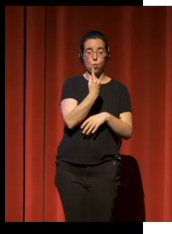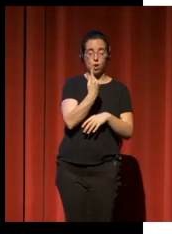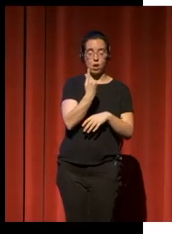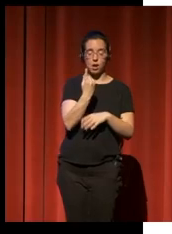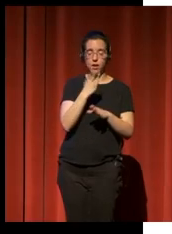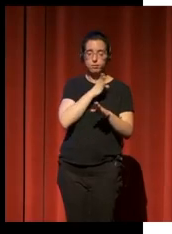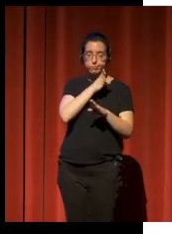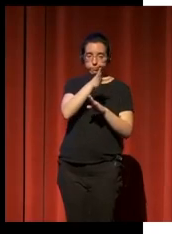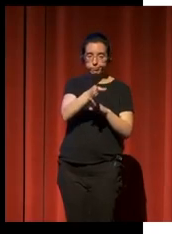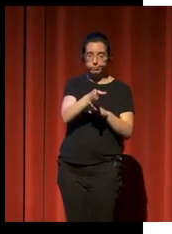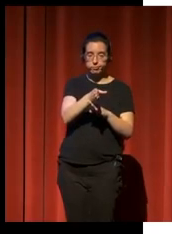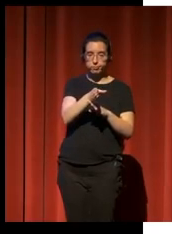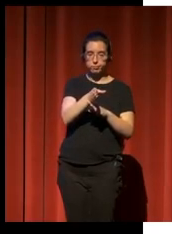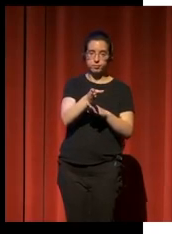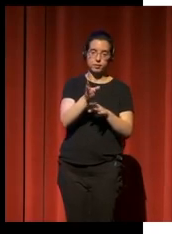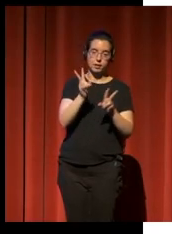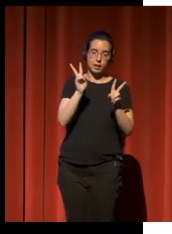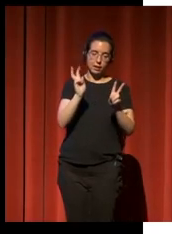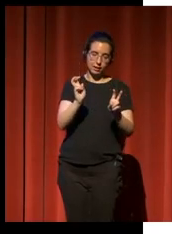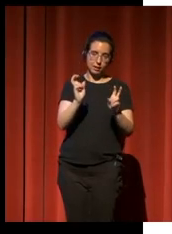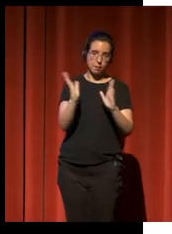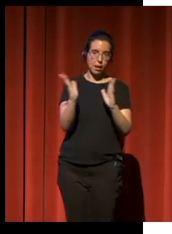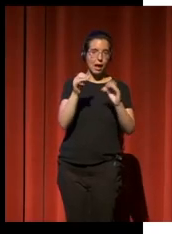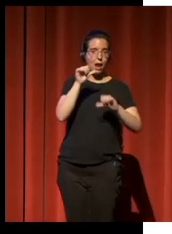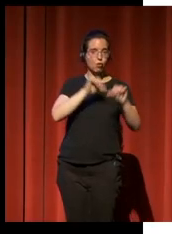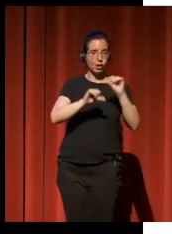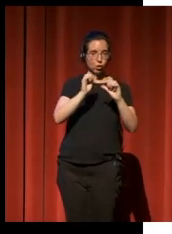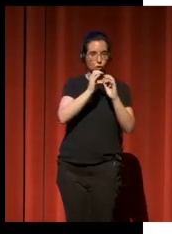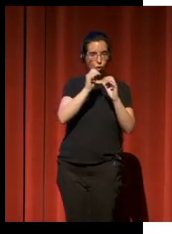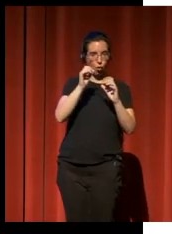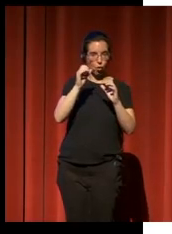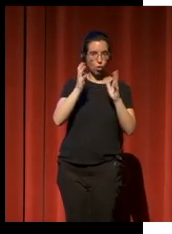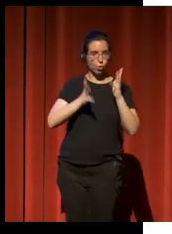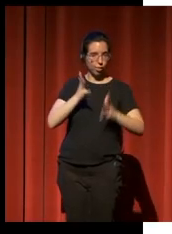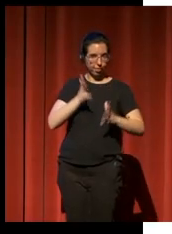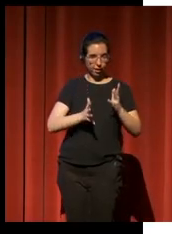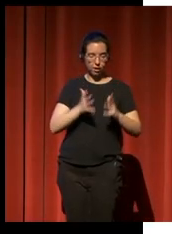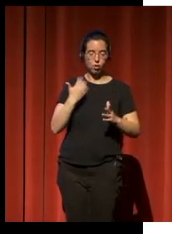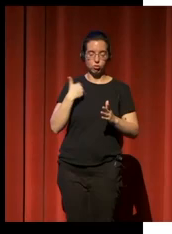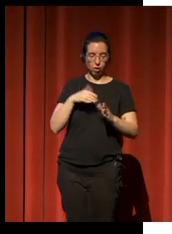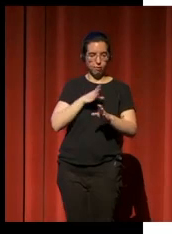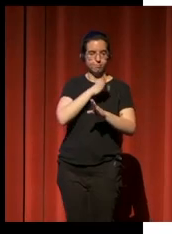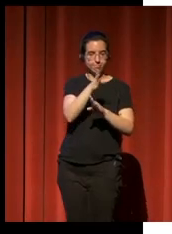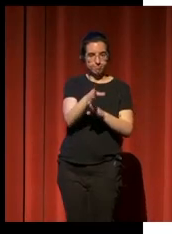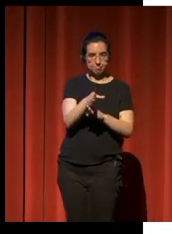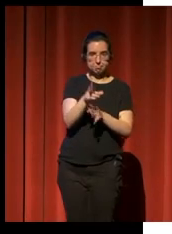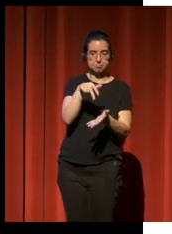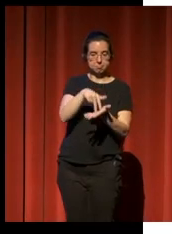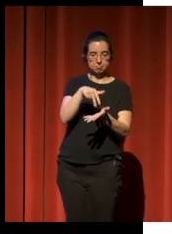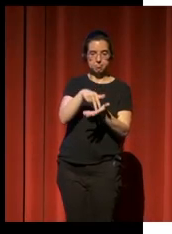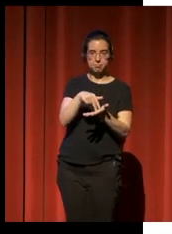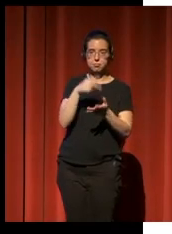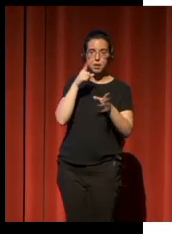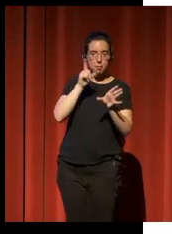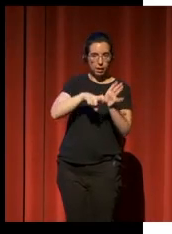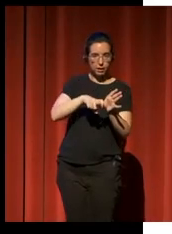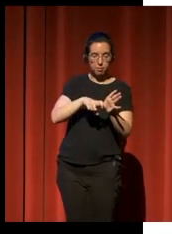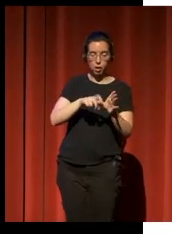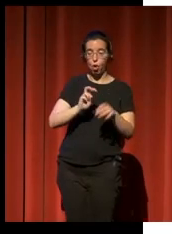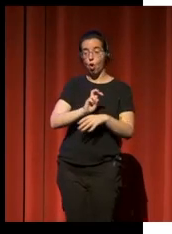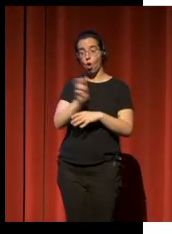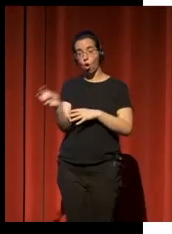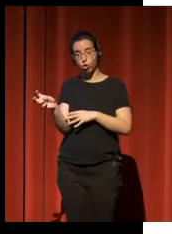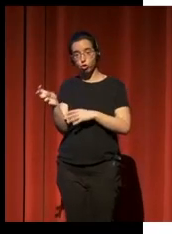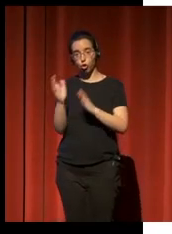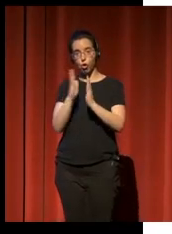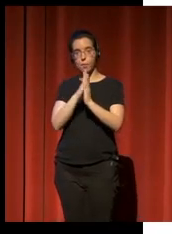un de un laboratorio ciudadano que se estuvo presente en él y participando y en otra en una